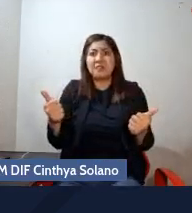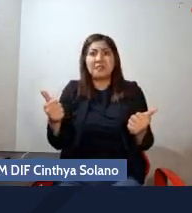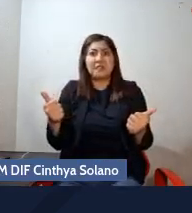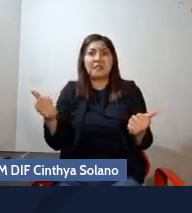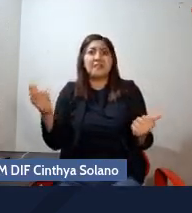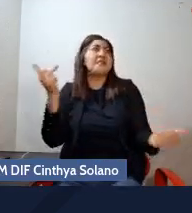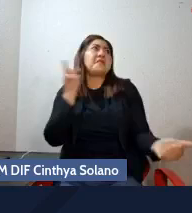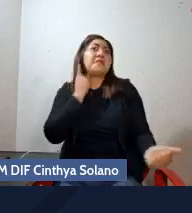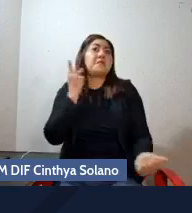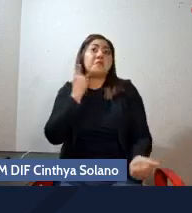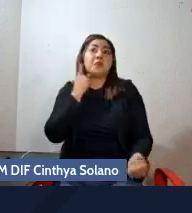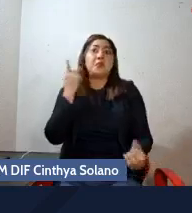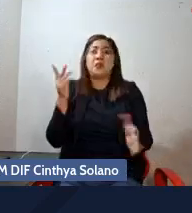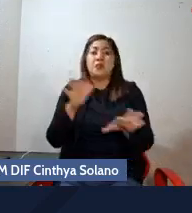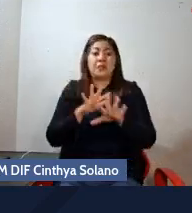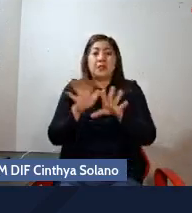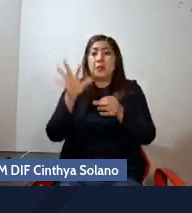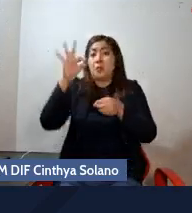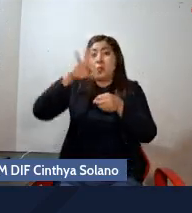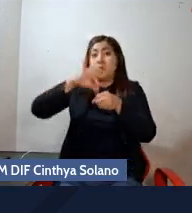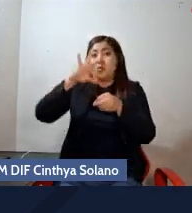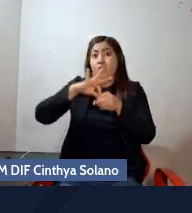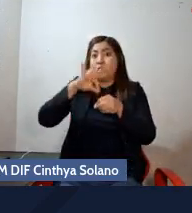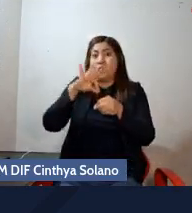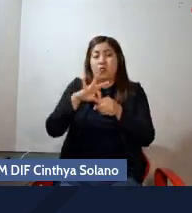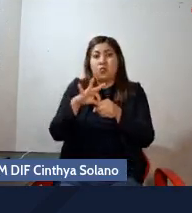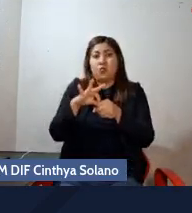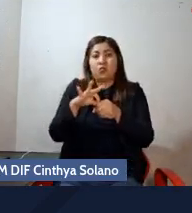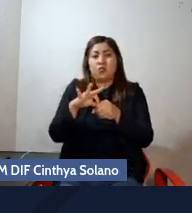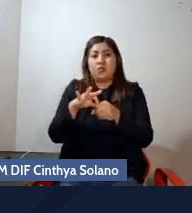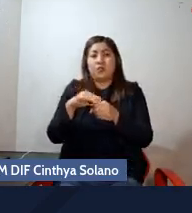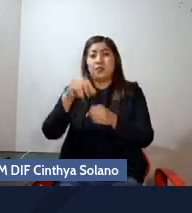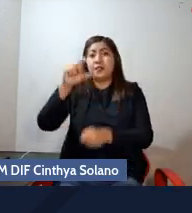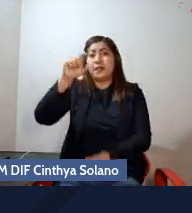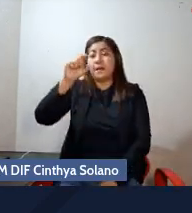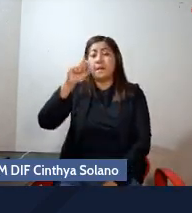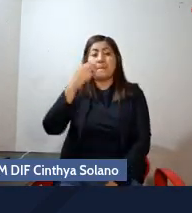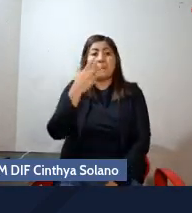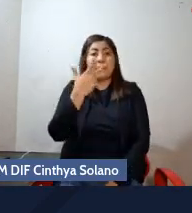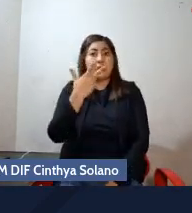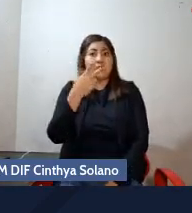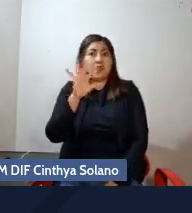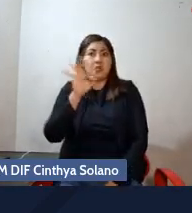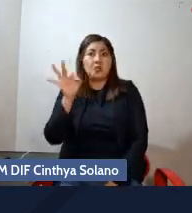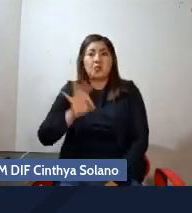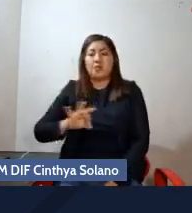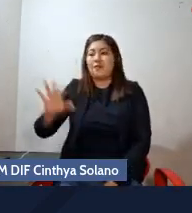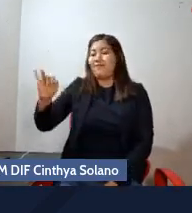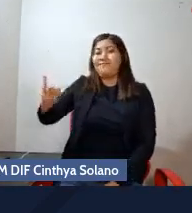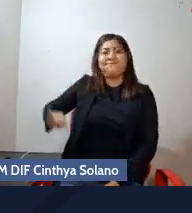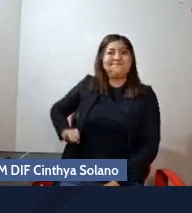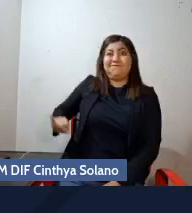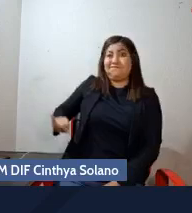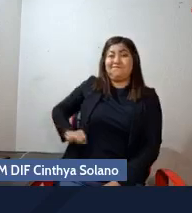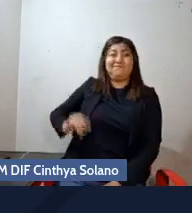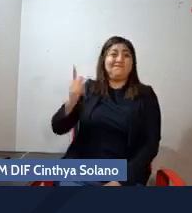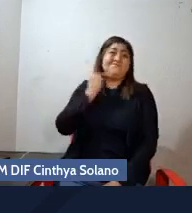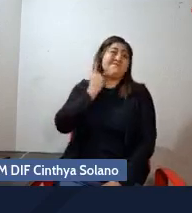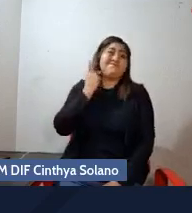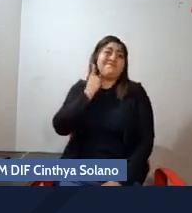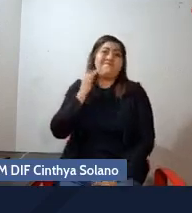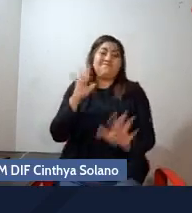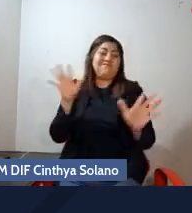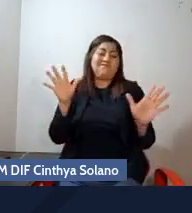El 22.8% no les interesa la política. Es preocupante que casi un tercio de